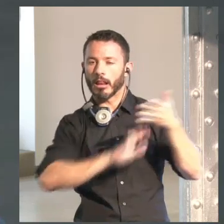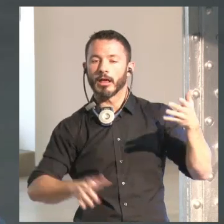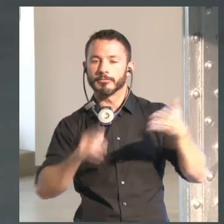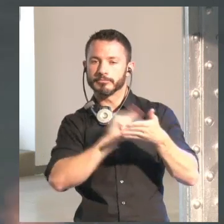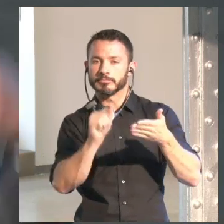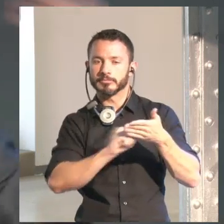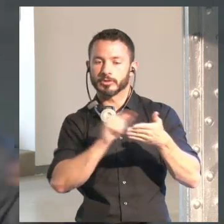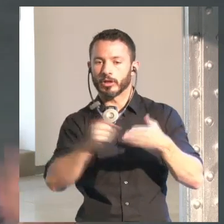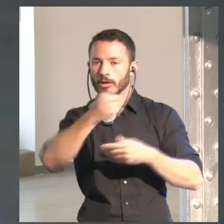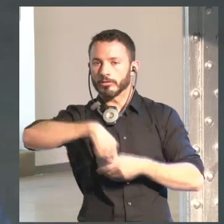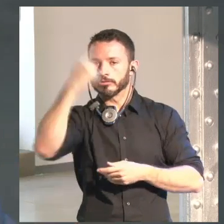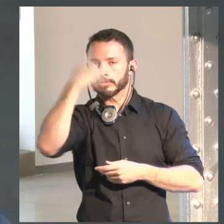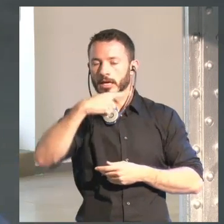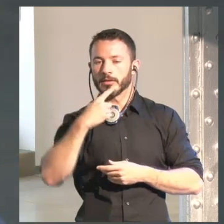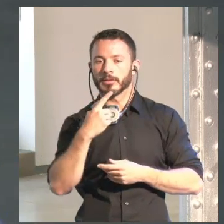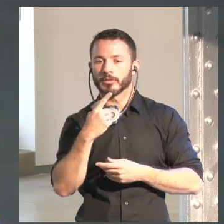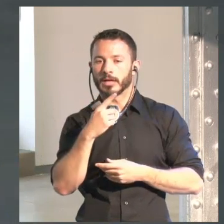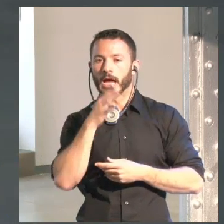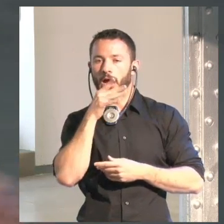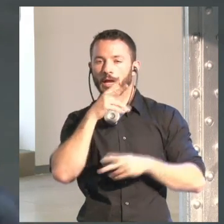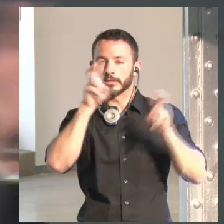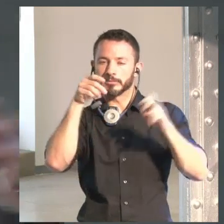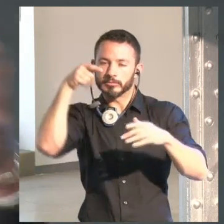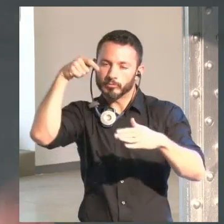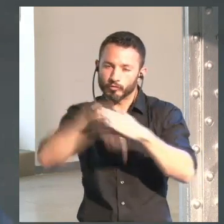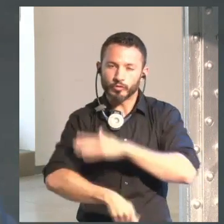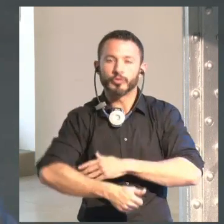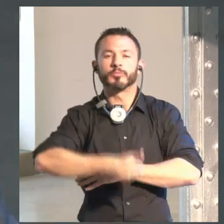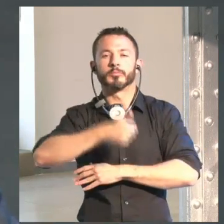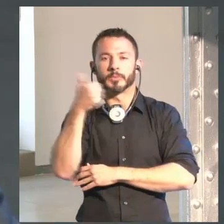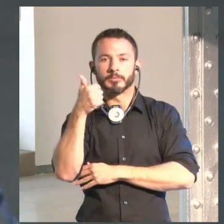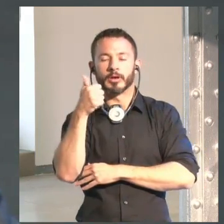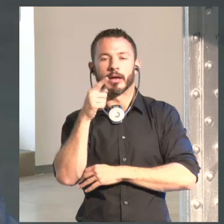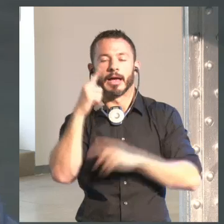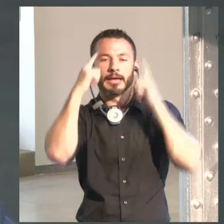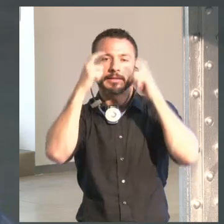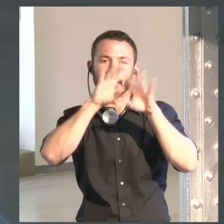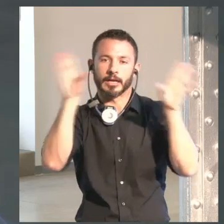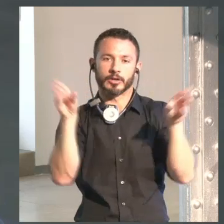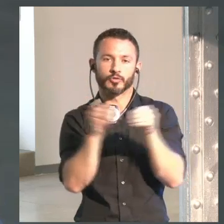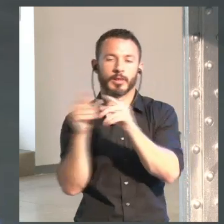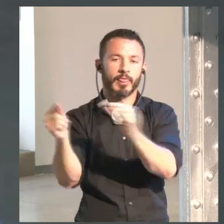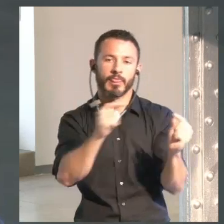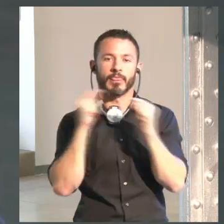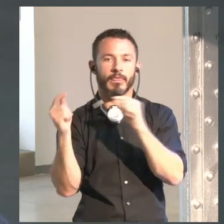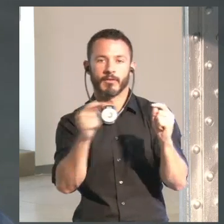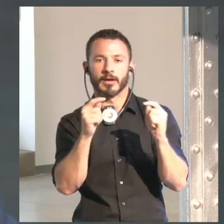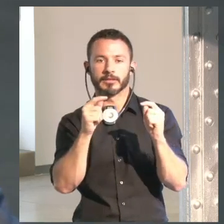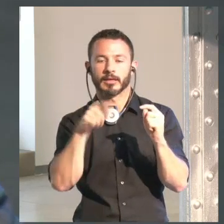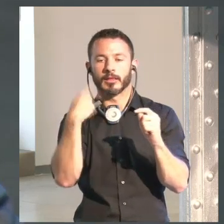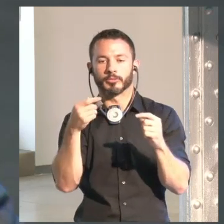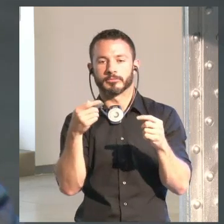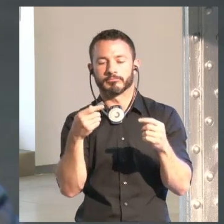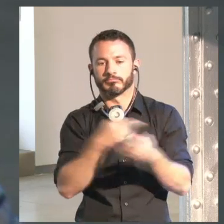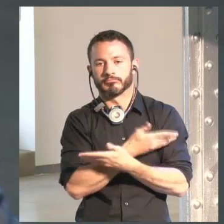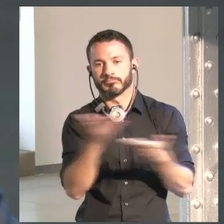de entonces entrar más en la materia, pero vamos a intentar resumirlo un poquito en el debate y al final abrirlos a todos